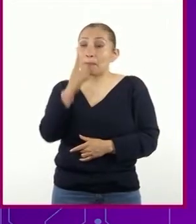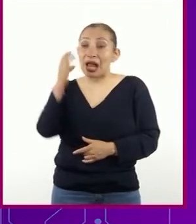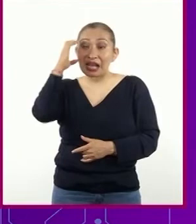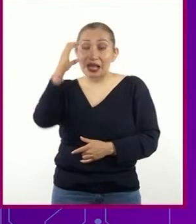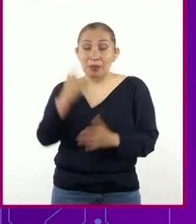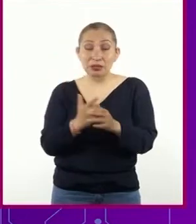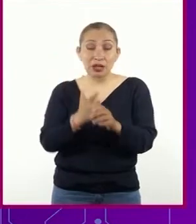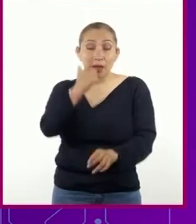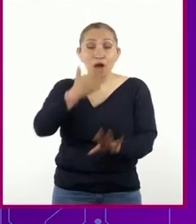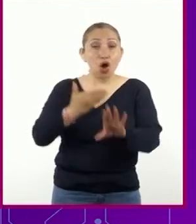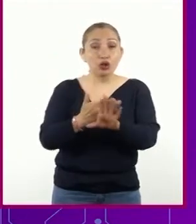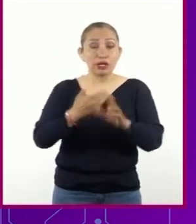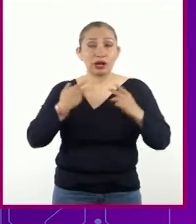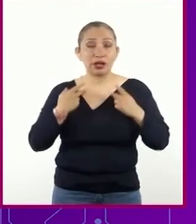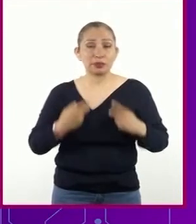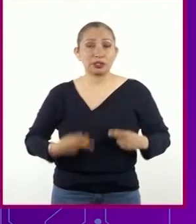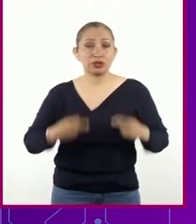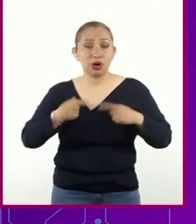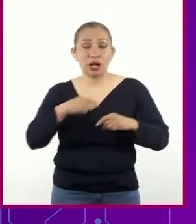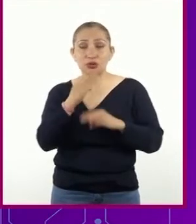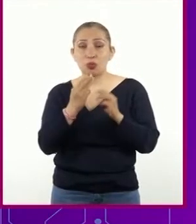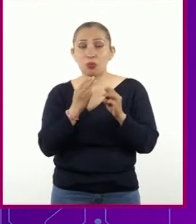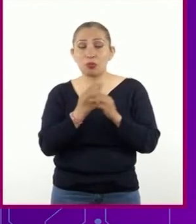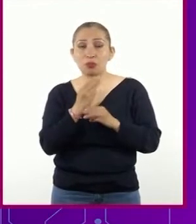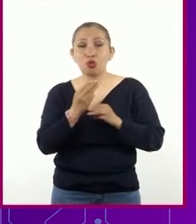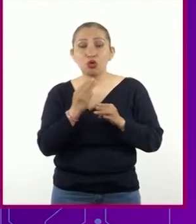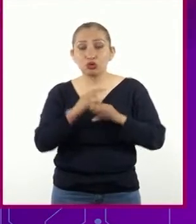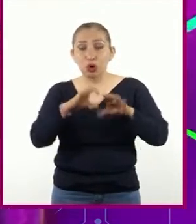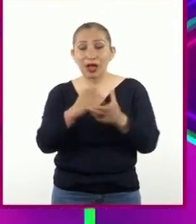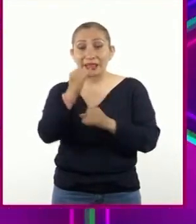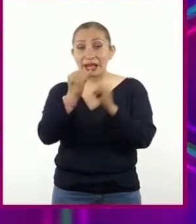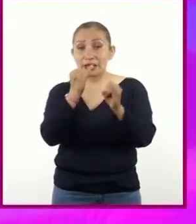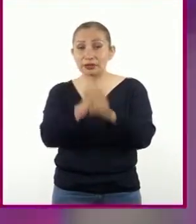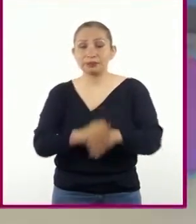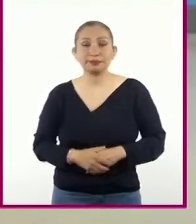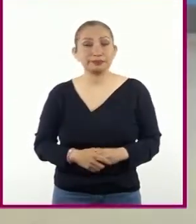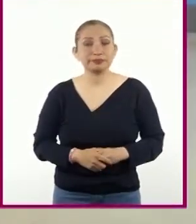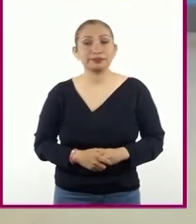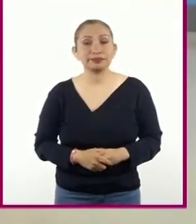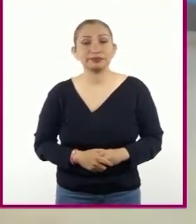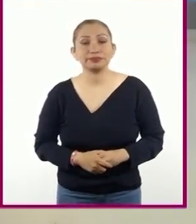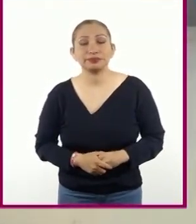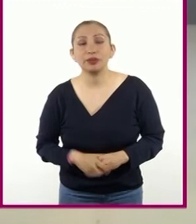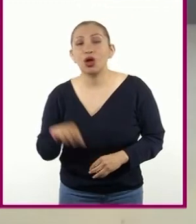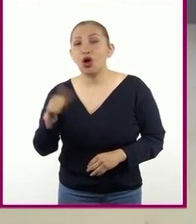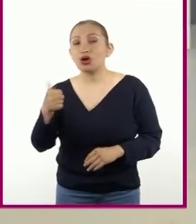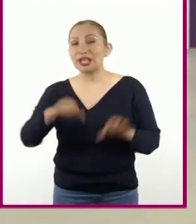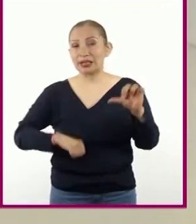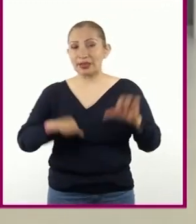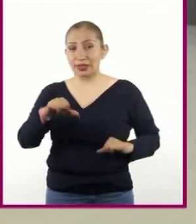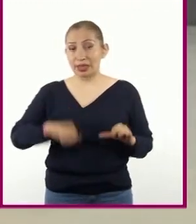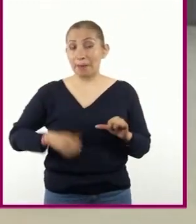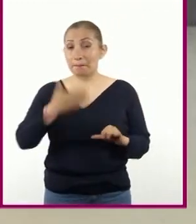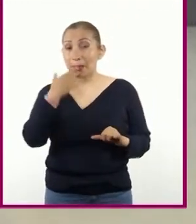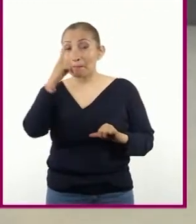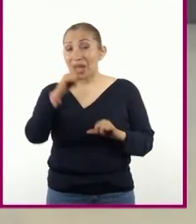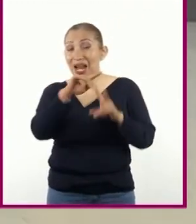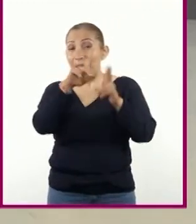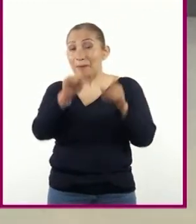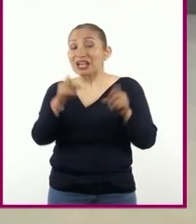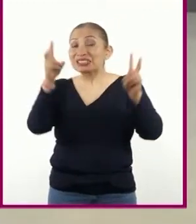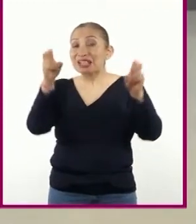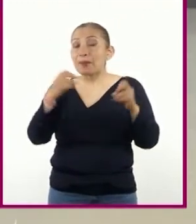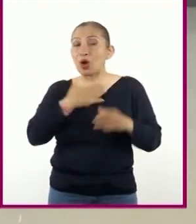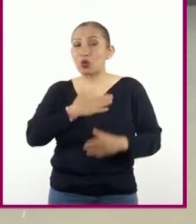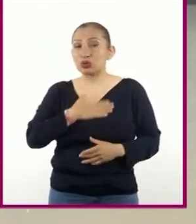crímenes graves contra la humanidad y de trascendencia internacional. Otra acción favorable a la paz en materia